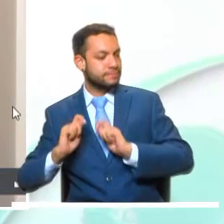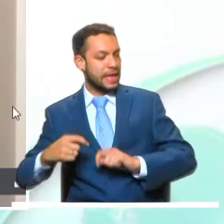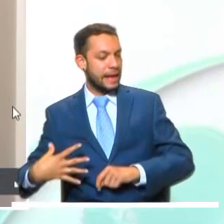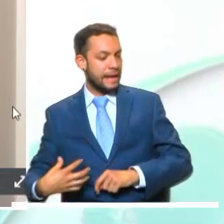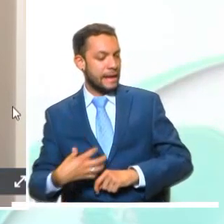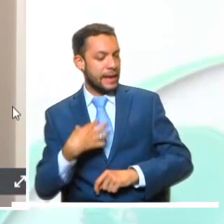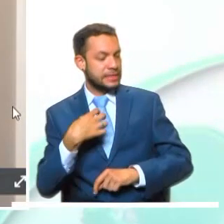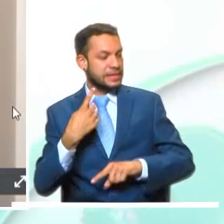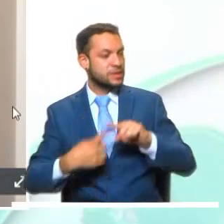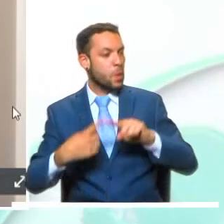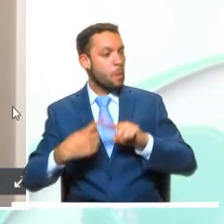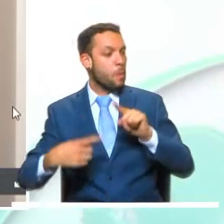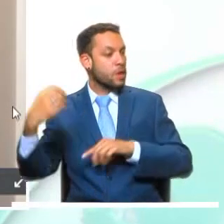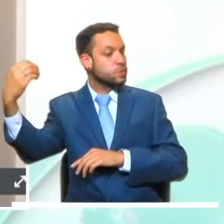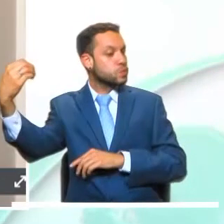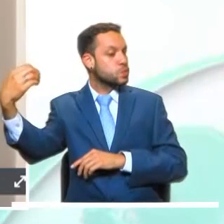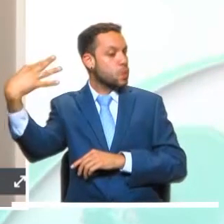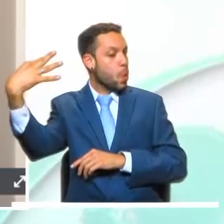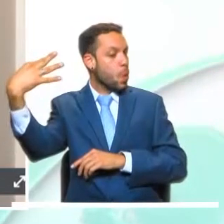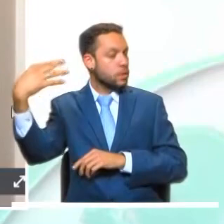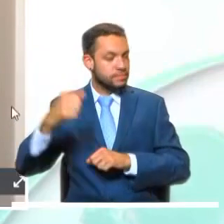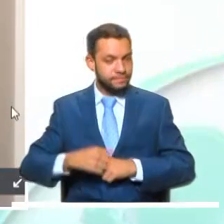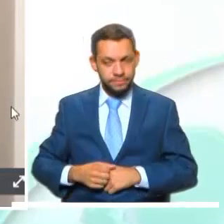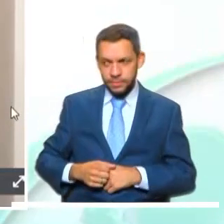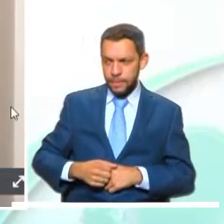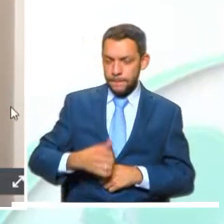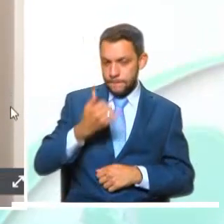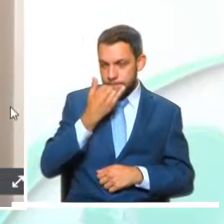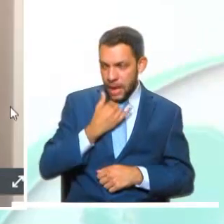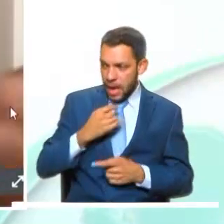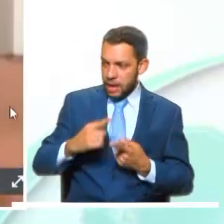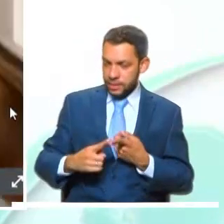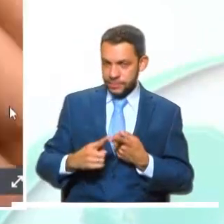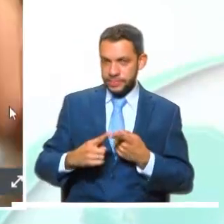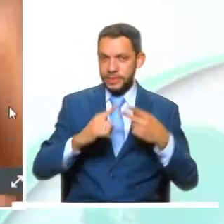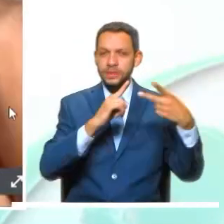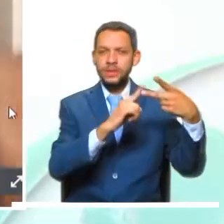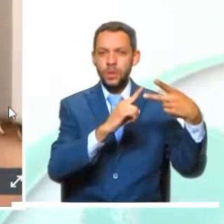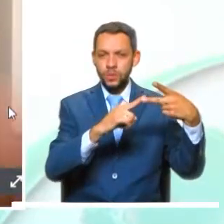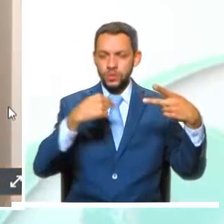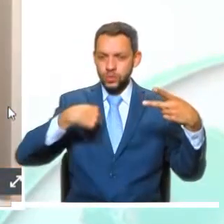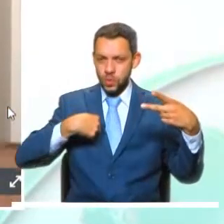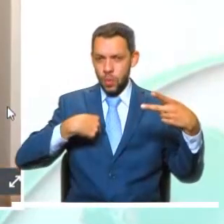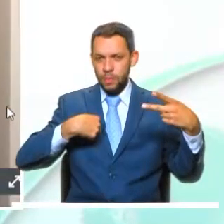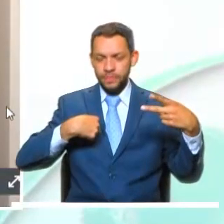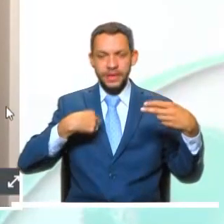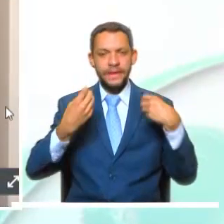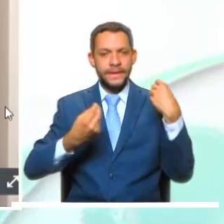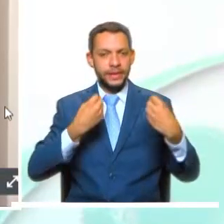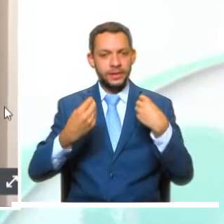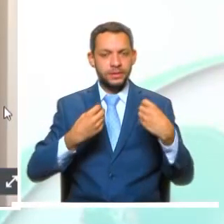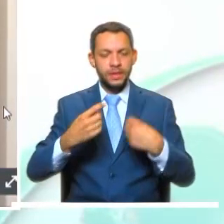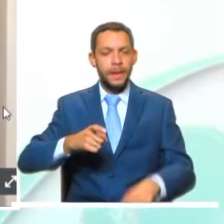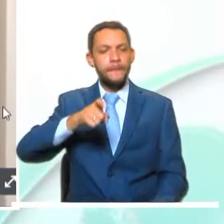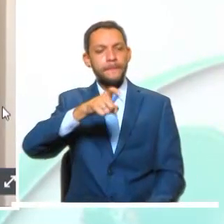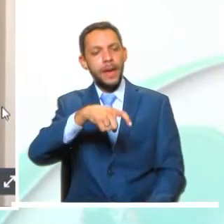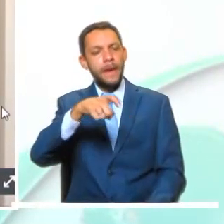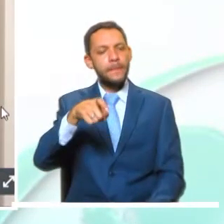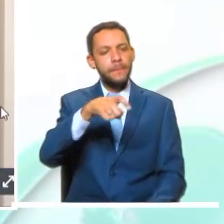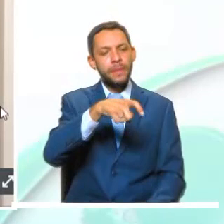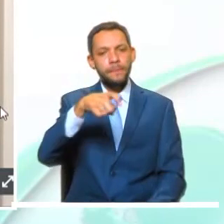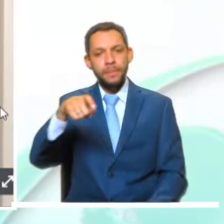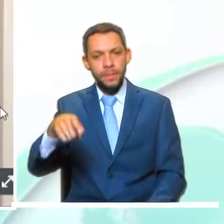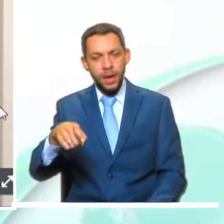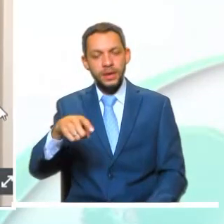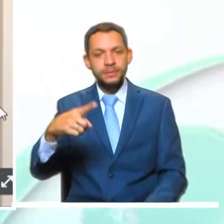da susto el sol primer error segundo yo me fui a hacer otra ronda con los pacientes cuando ya